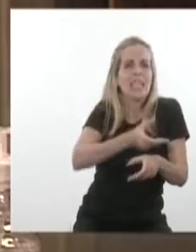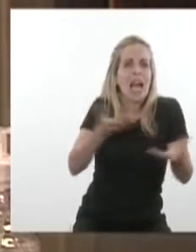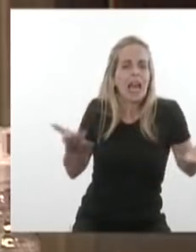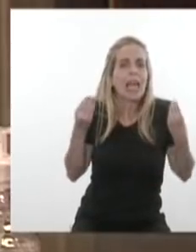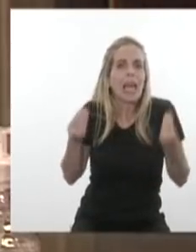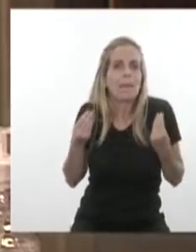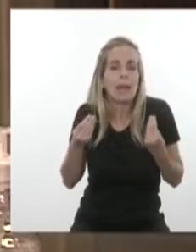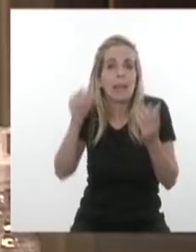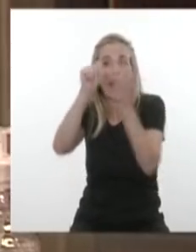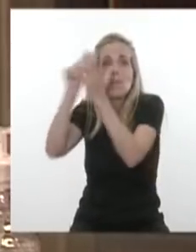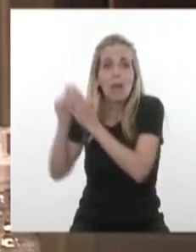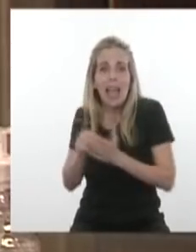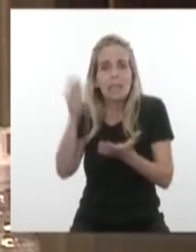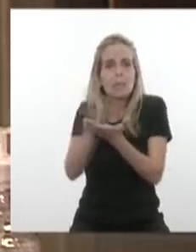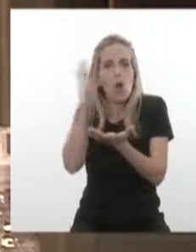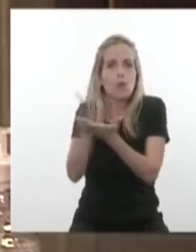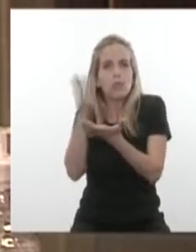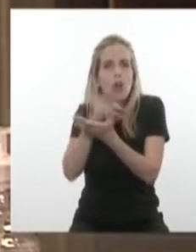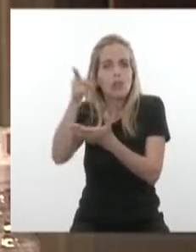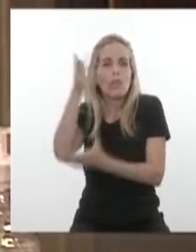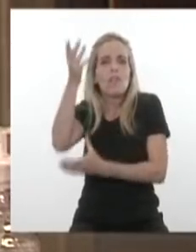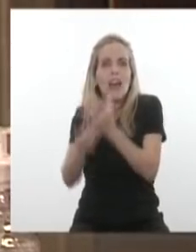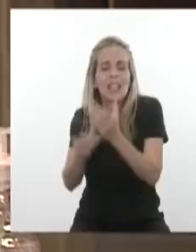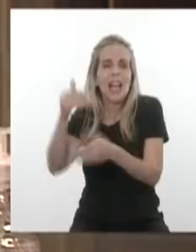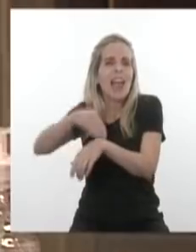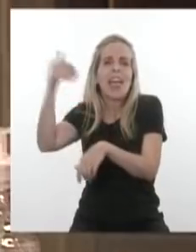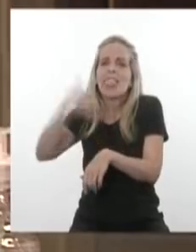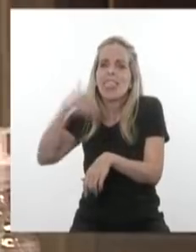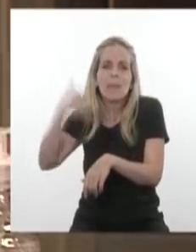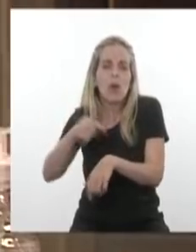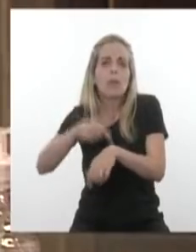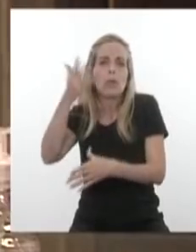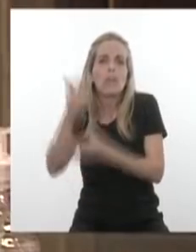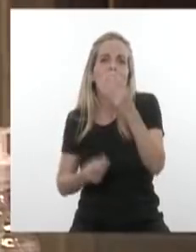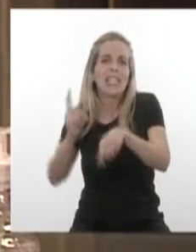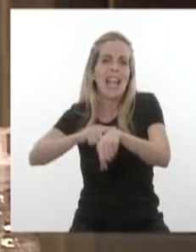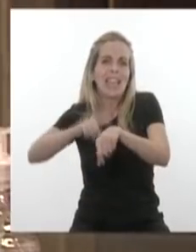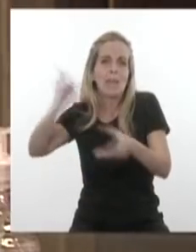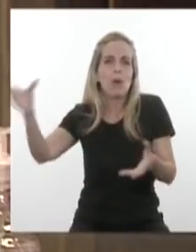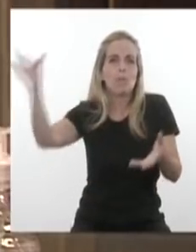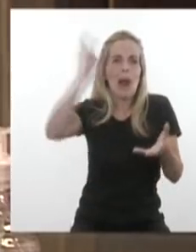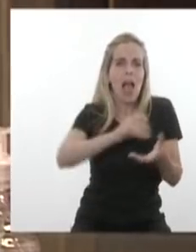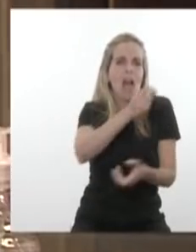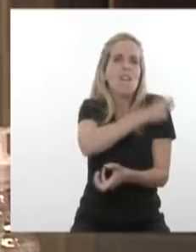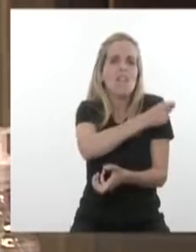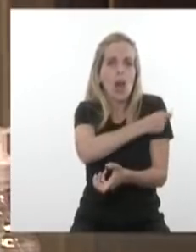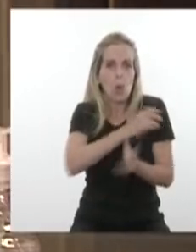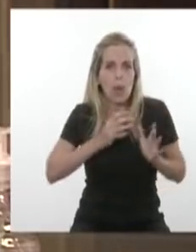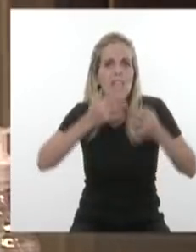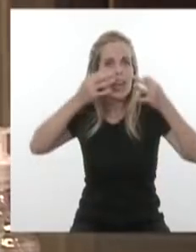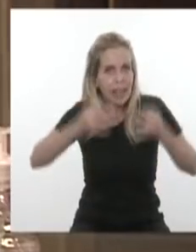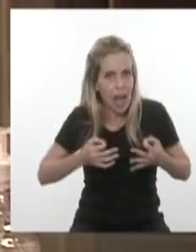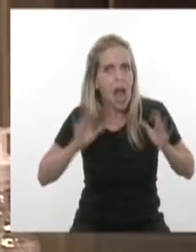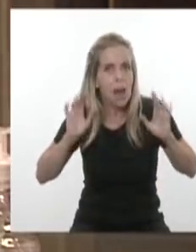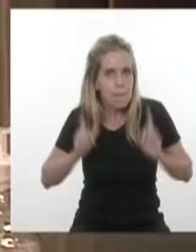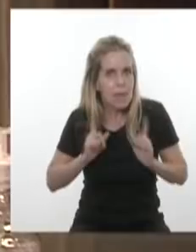tenido dificultades para escalar la producción y no han podido entregar en el tiempo que habían previsto la verdad es que incluso